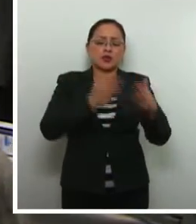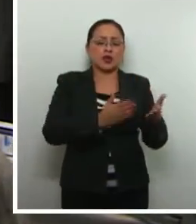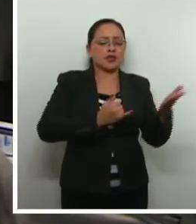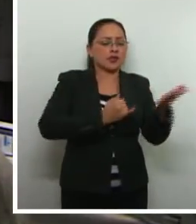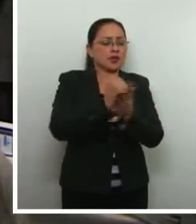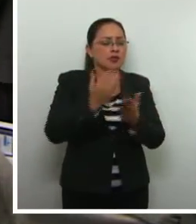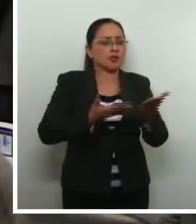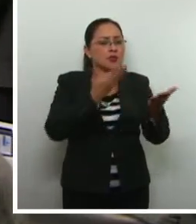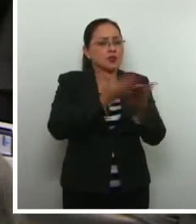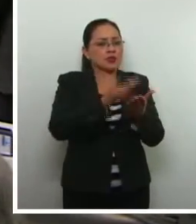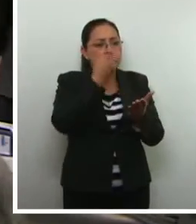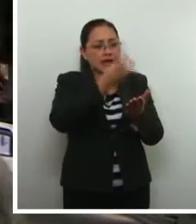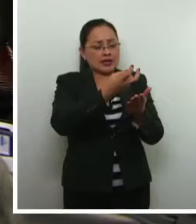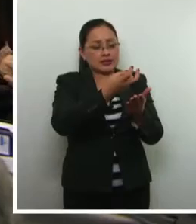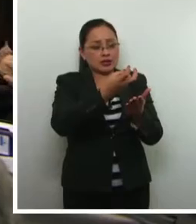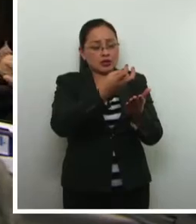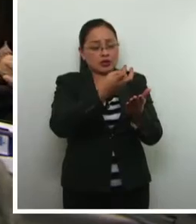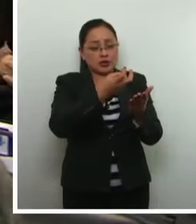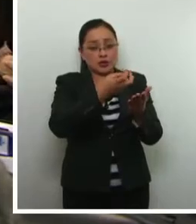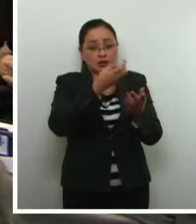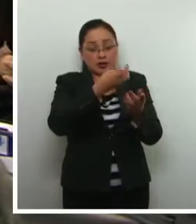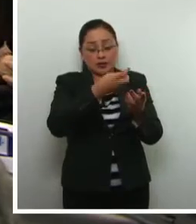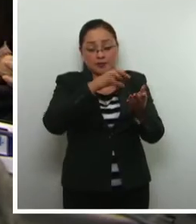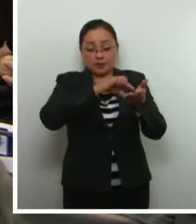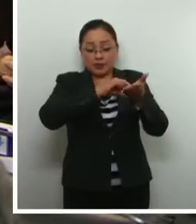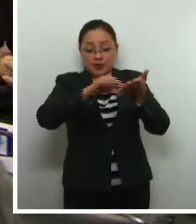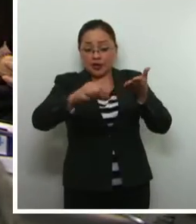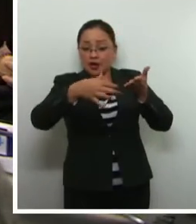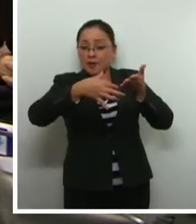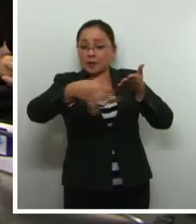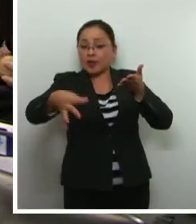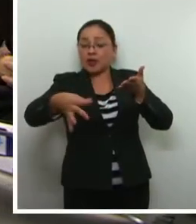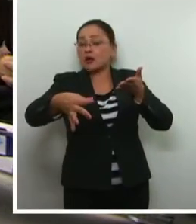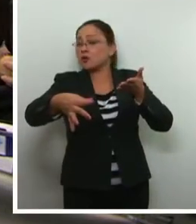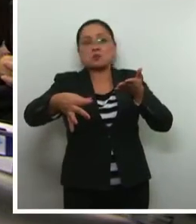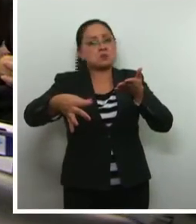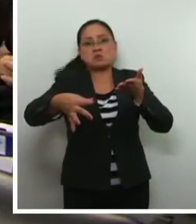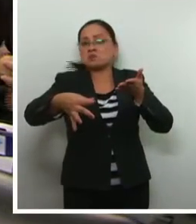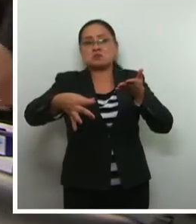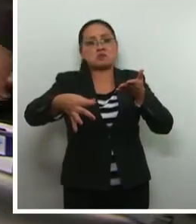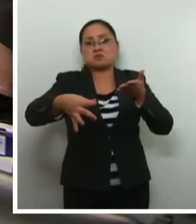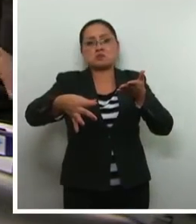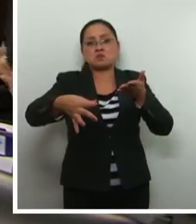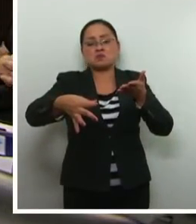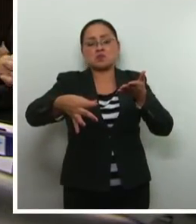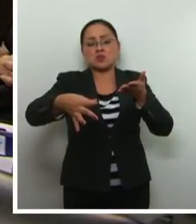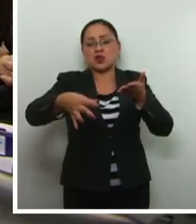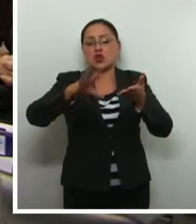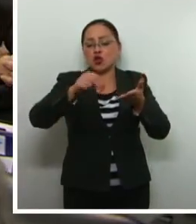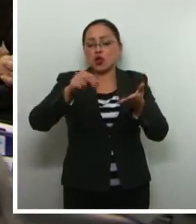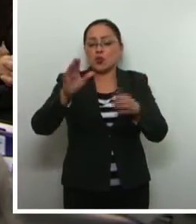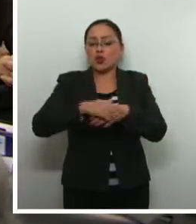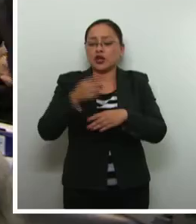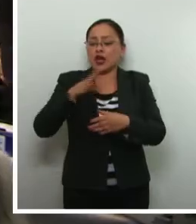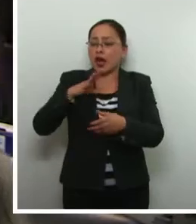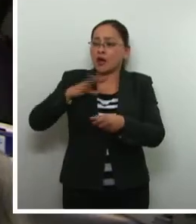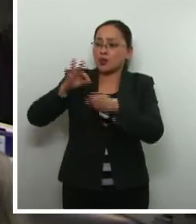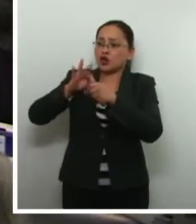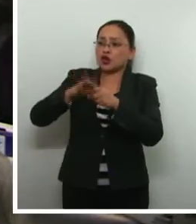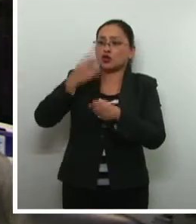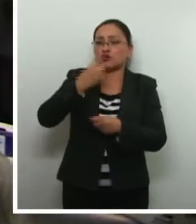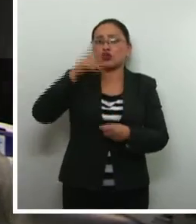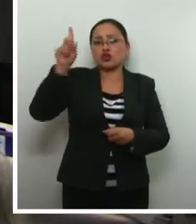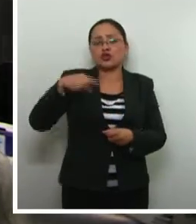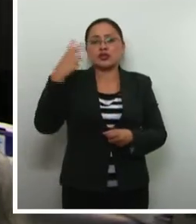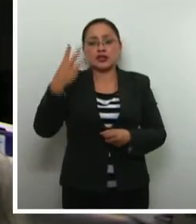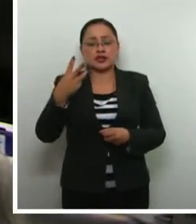porque esa parte del dictamen, haber estado reservada, no ha merecido el voto de las 2/3 partes